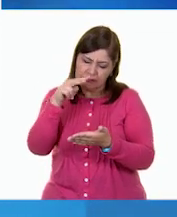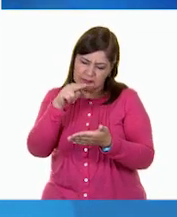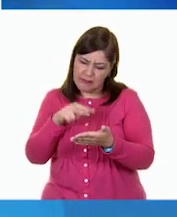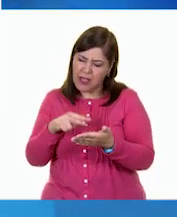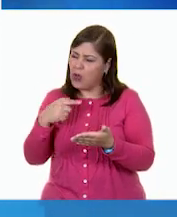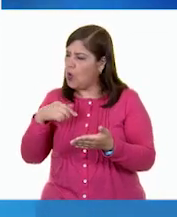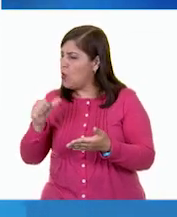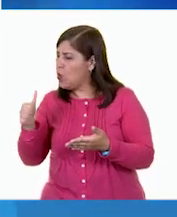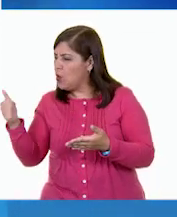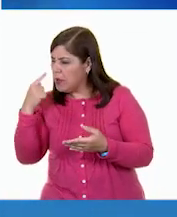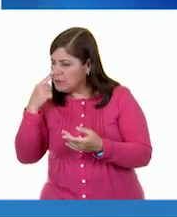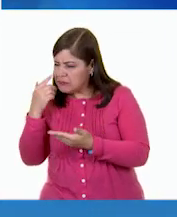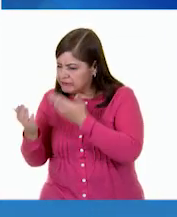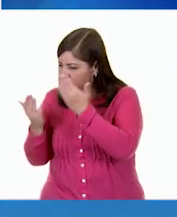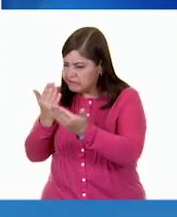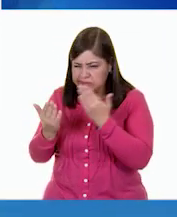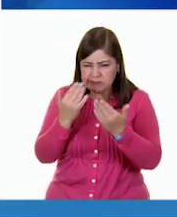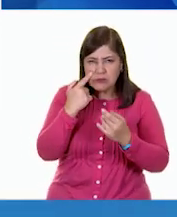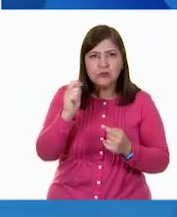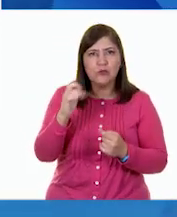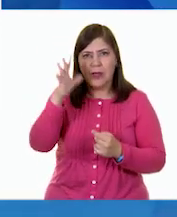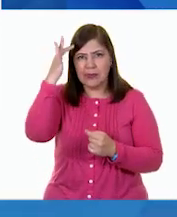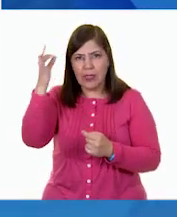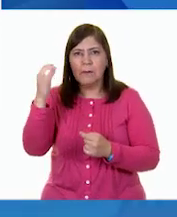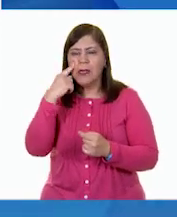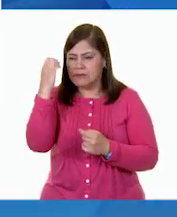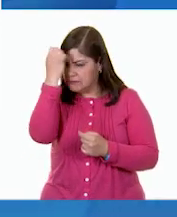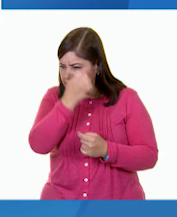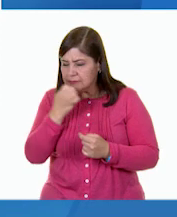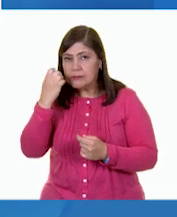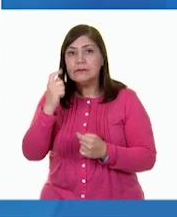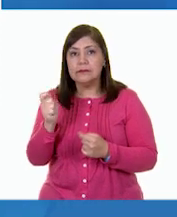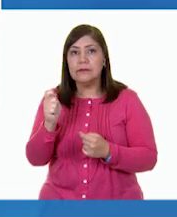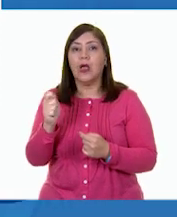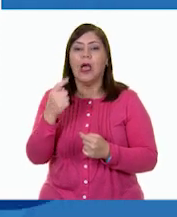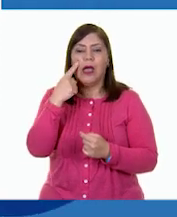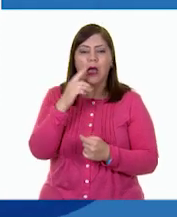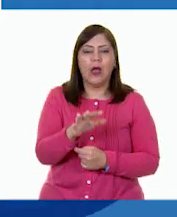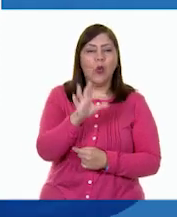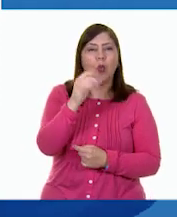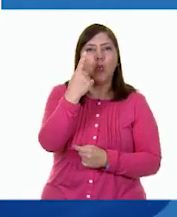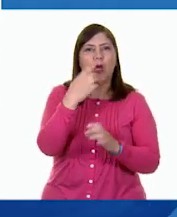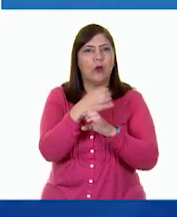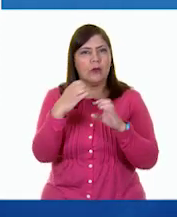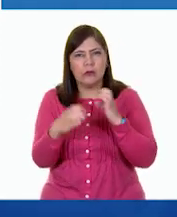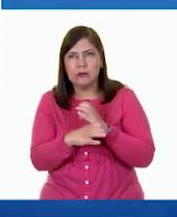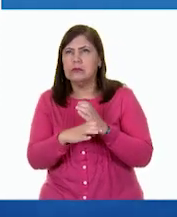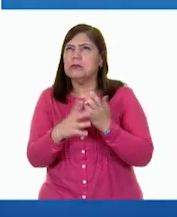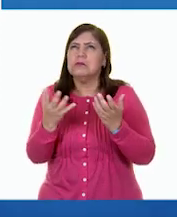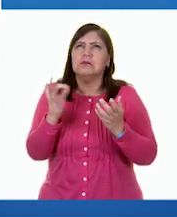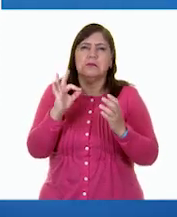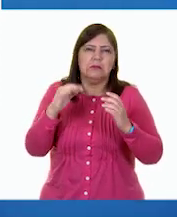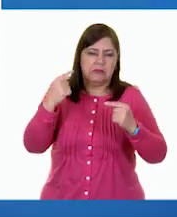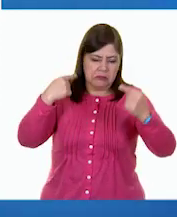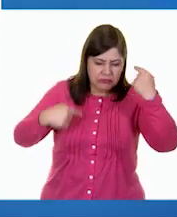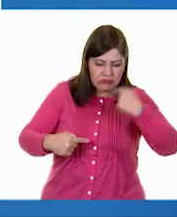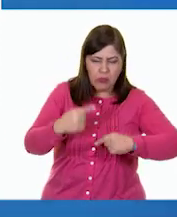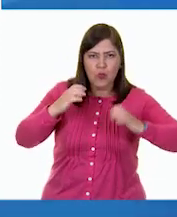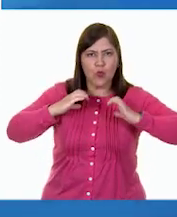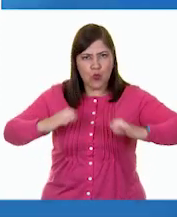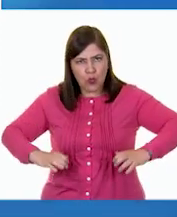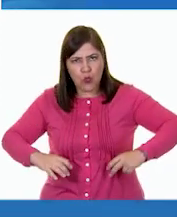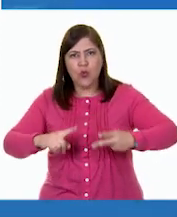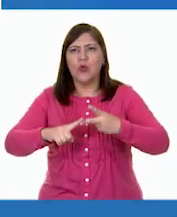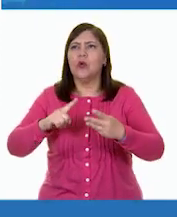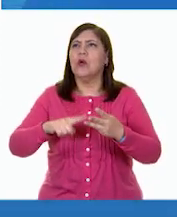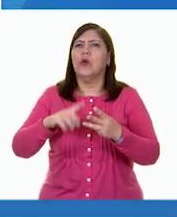has leído y analizado hasta el momento. Elige un objeto. Una parte del cuerpo humano, un elemento